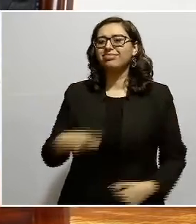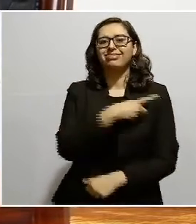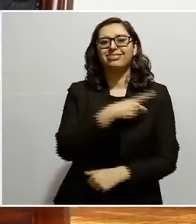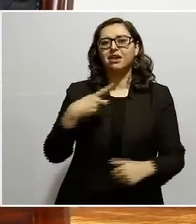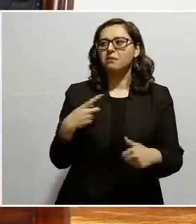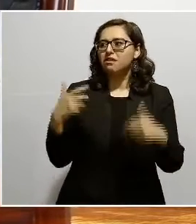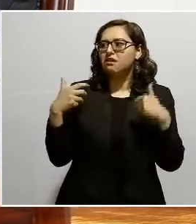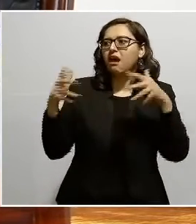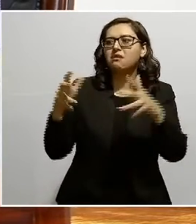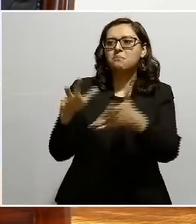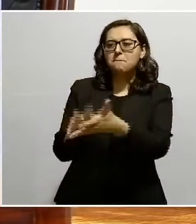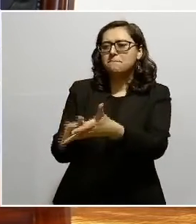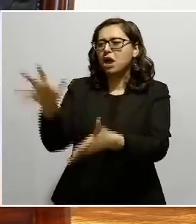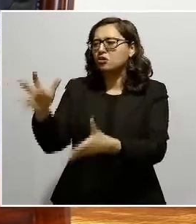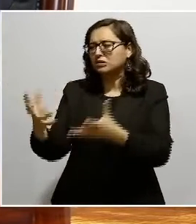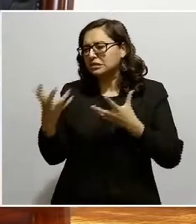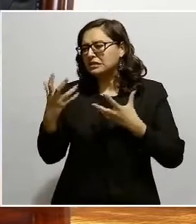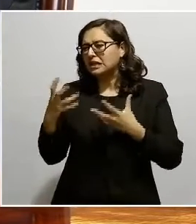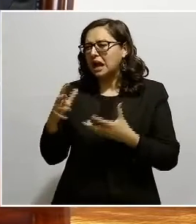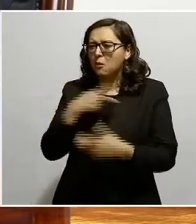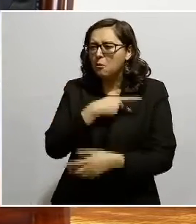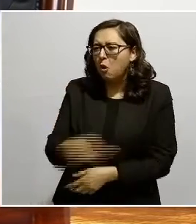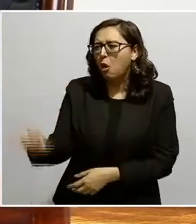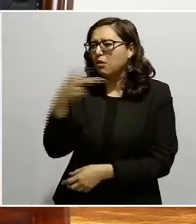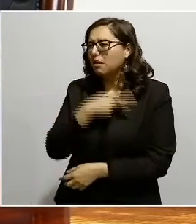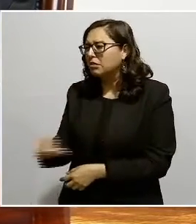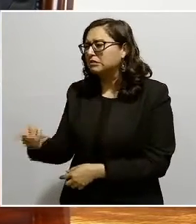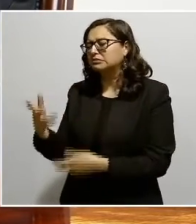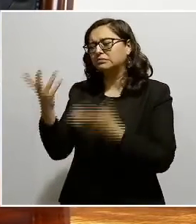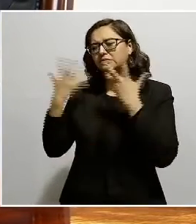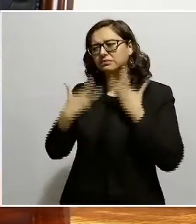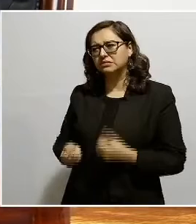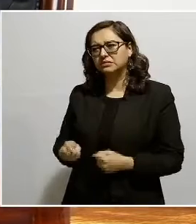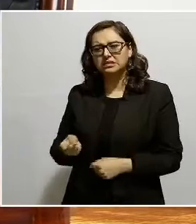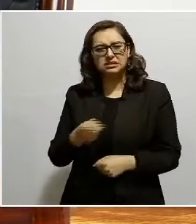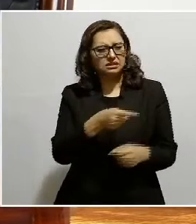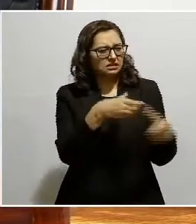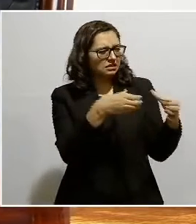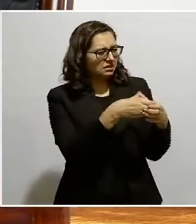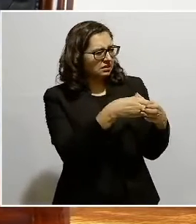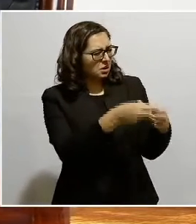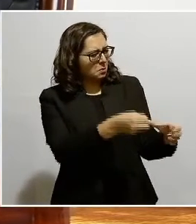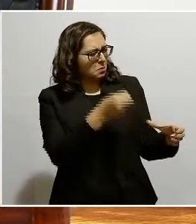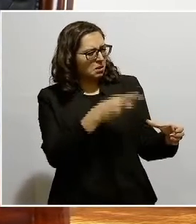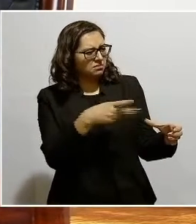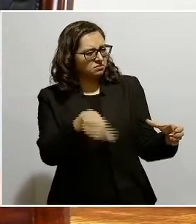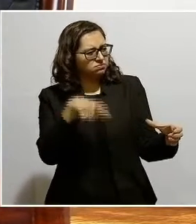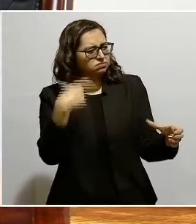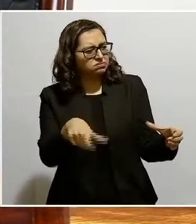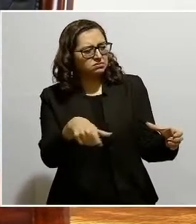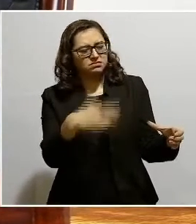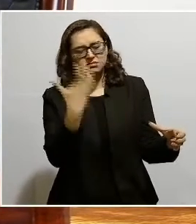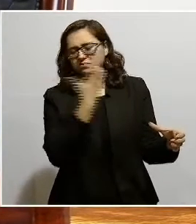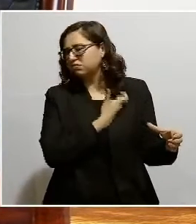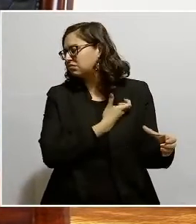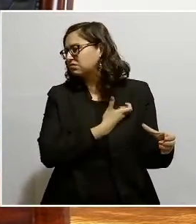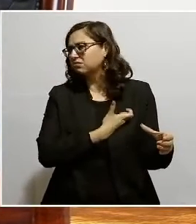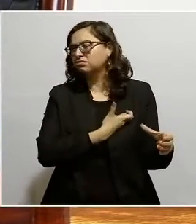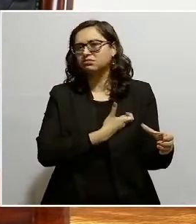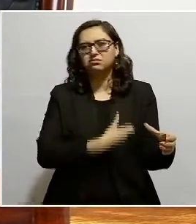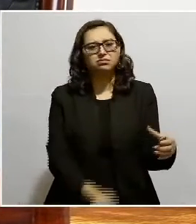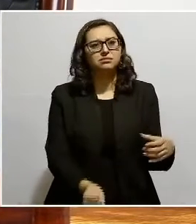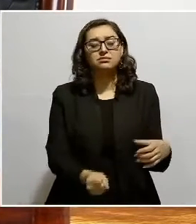mayoría y la riqueza de unos cuantos. Pienso que poco a poco el mundo entero y por